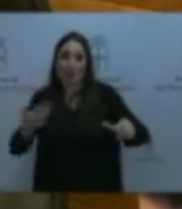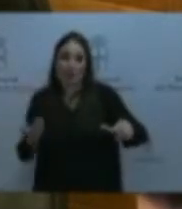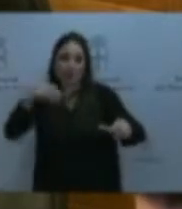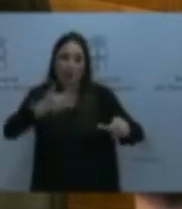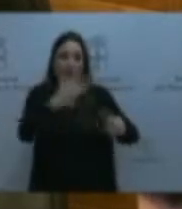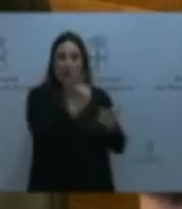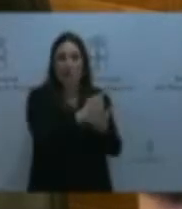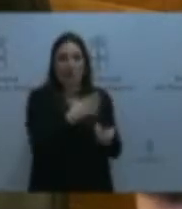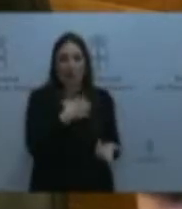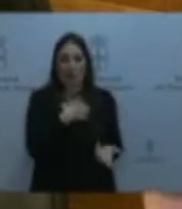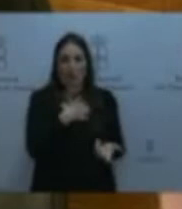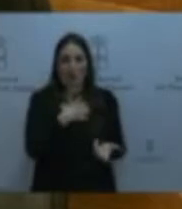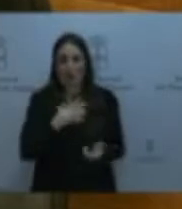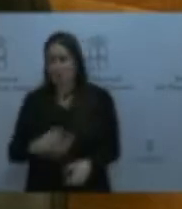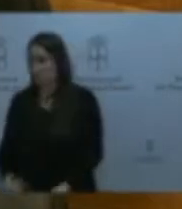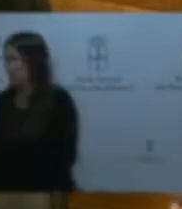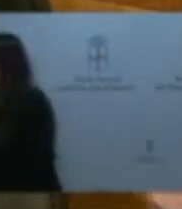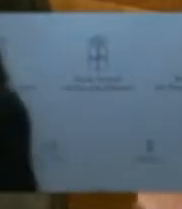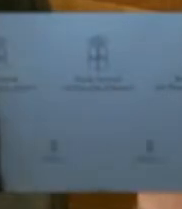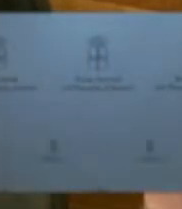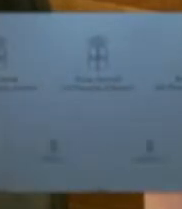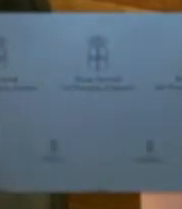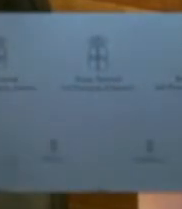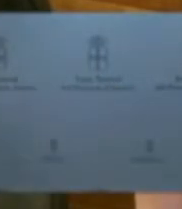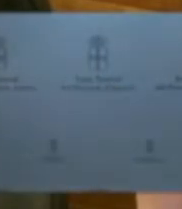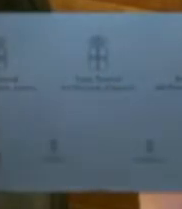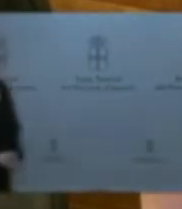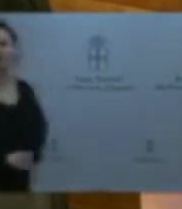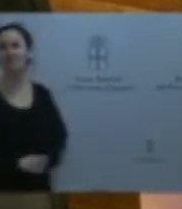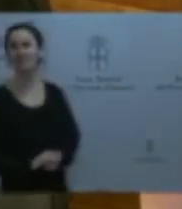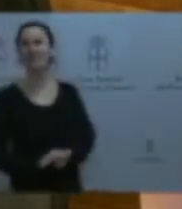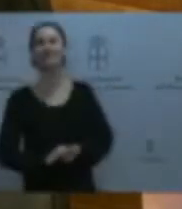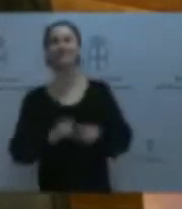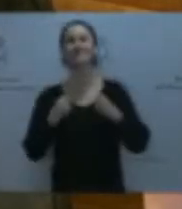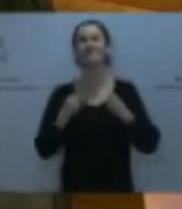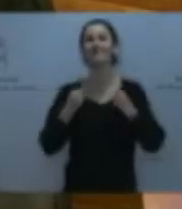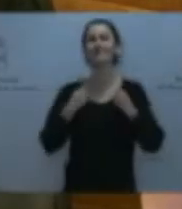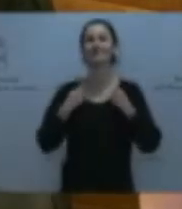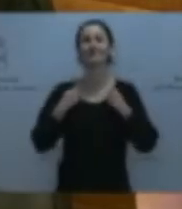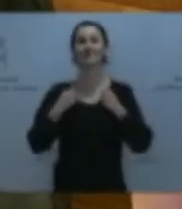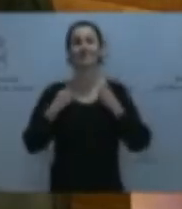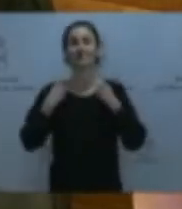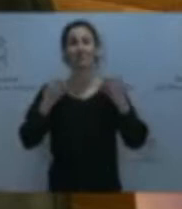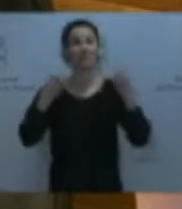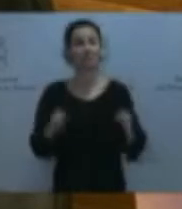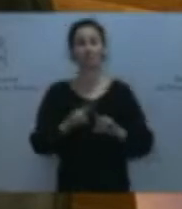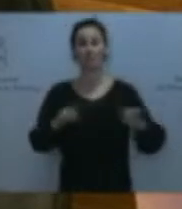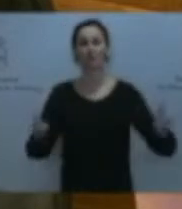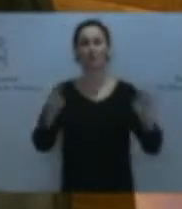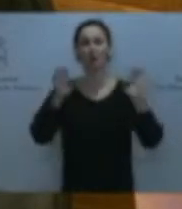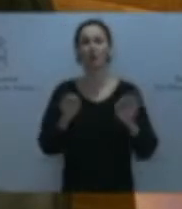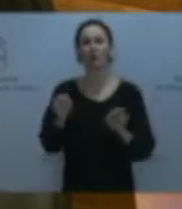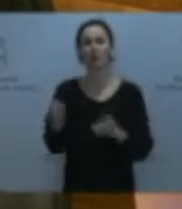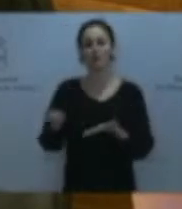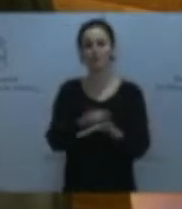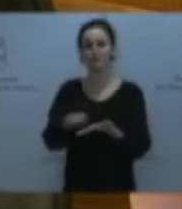remontar. Aunque los salmones terminaran remontando en épocas de lluvias, esta situación impide durante muchísimos meses